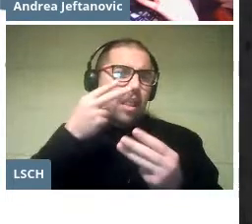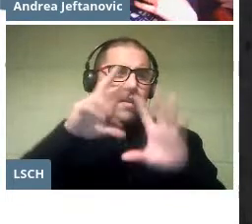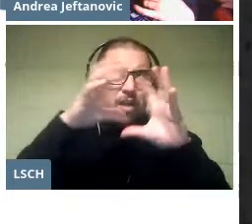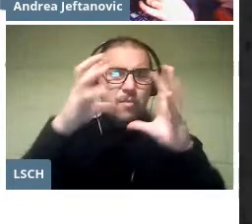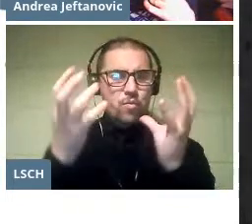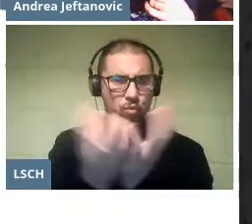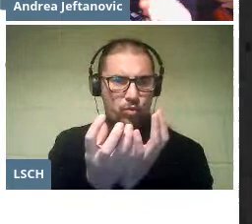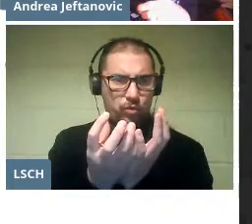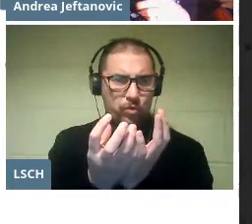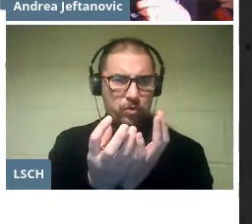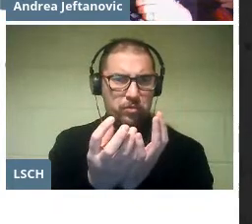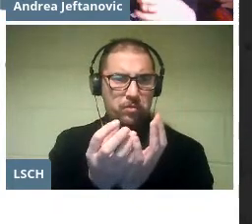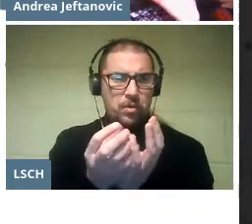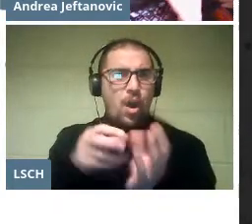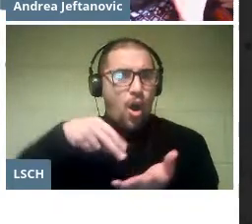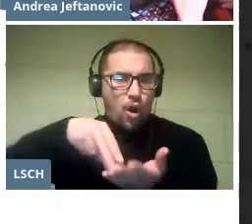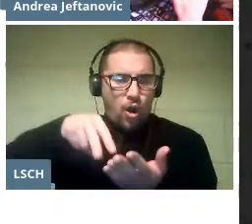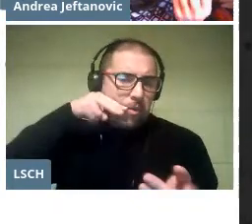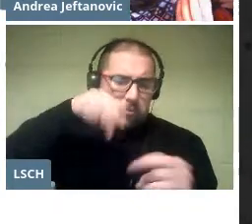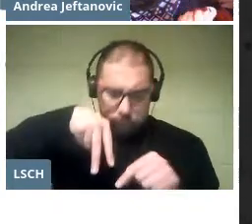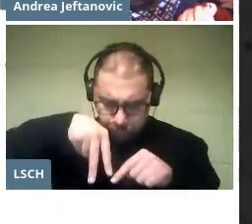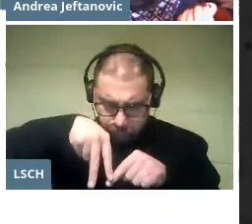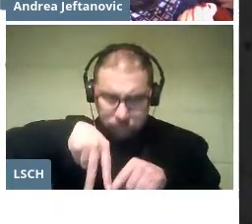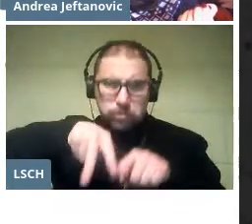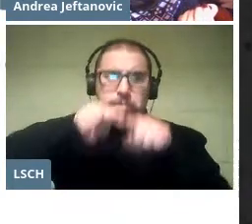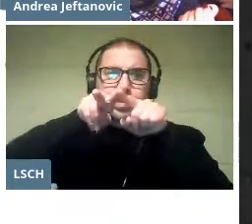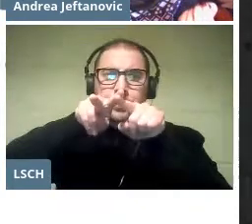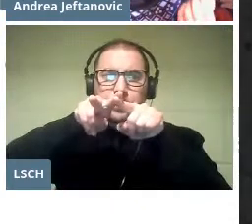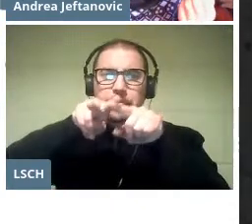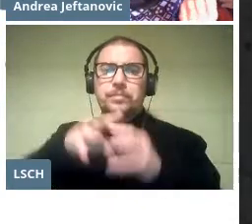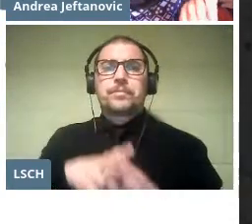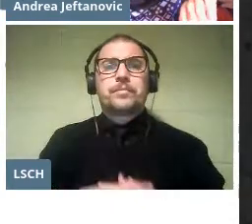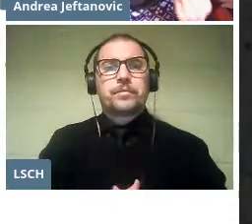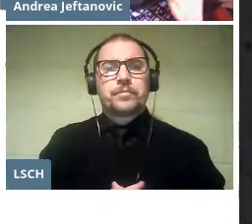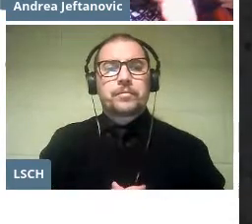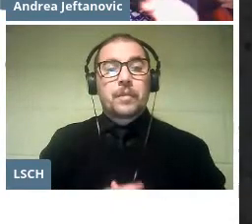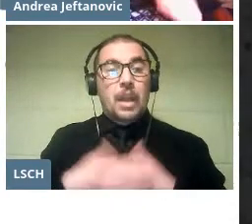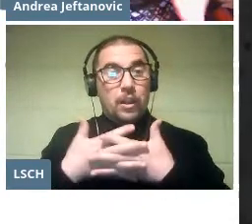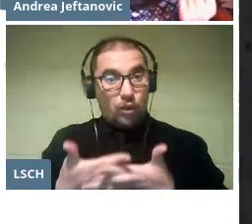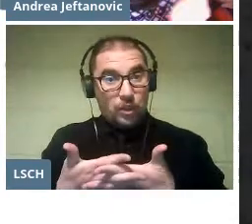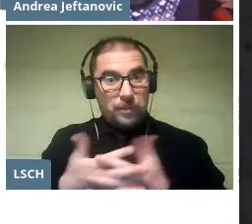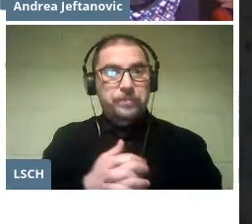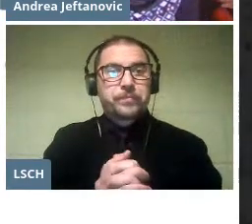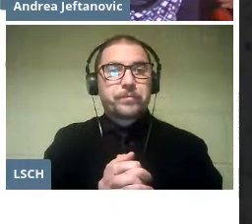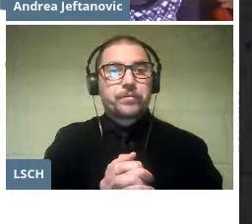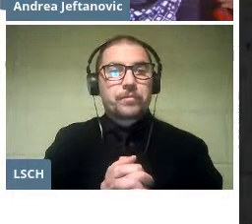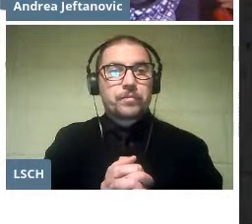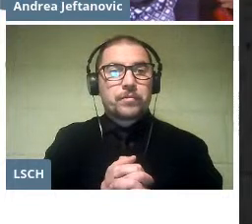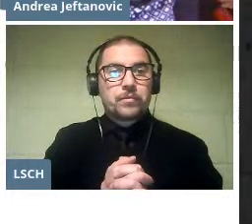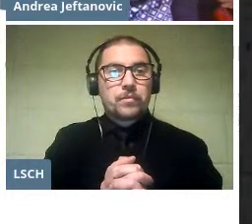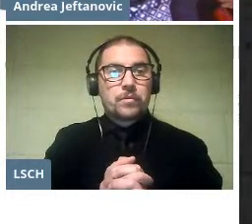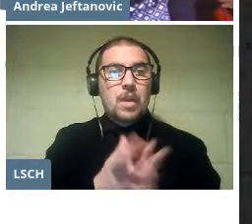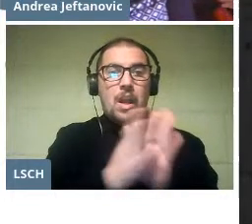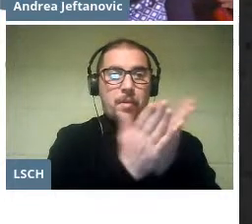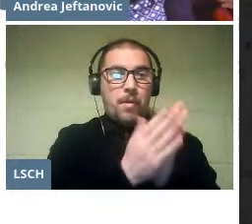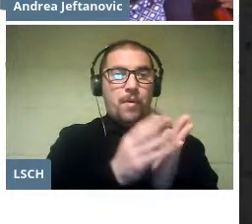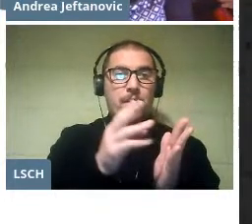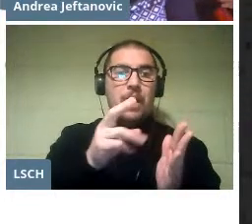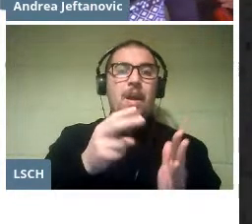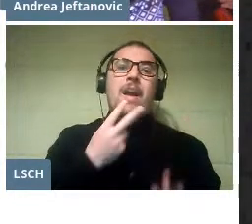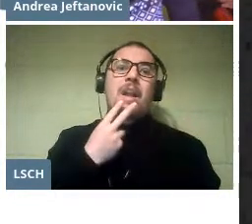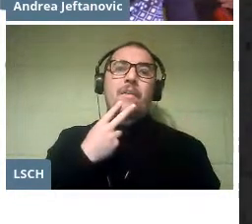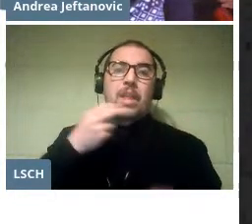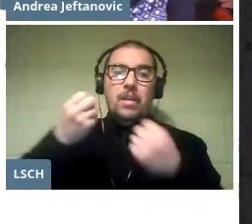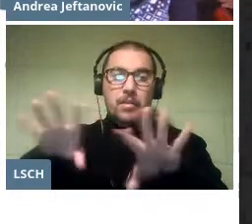mundo con los propios pies y con los propios ojos. De hecho, cuando inventa la vía arruinada de la igualmente talentosa hermana